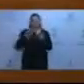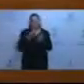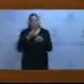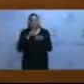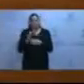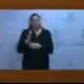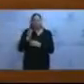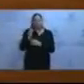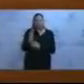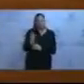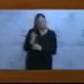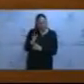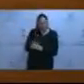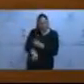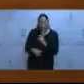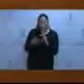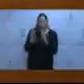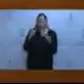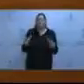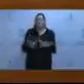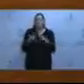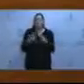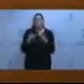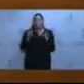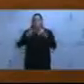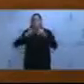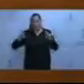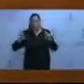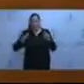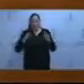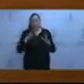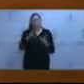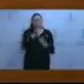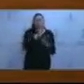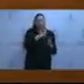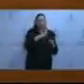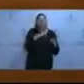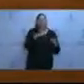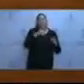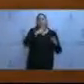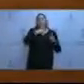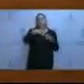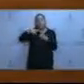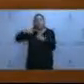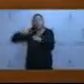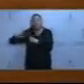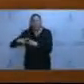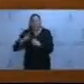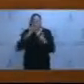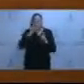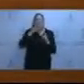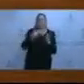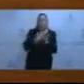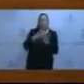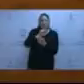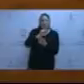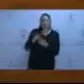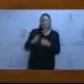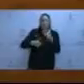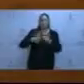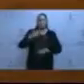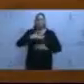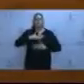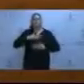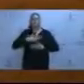importantes. La sociedad mantiene unas existencias con valor de tasación de más de 215 millones de euros y un patrimonio neto de